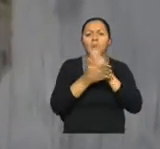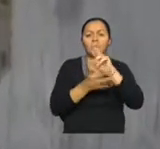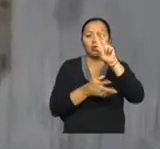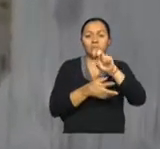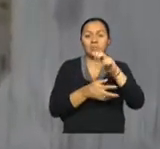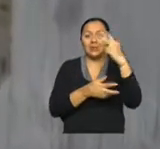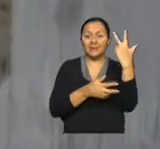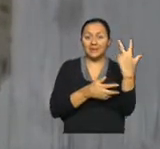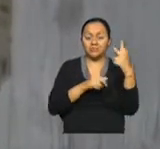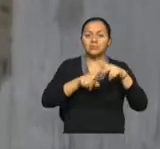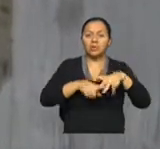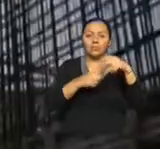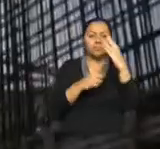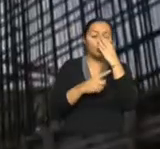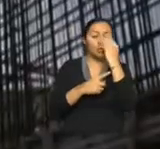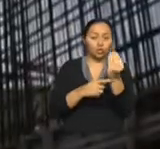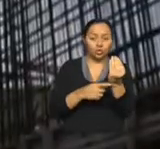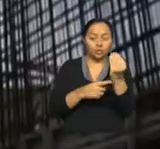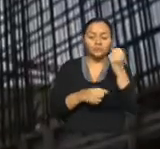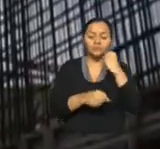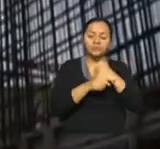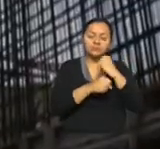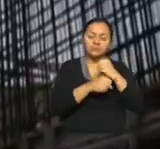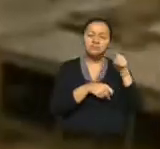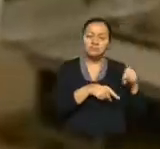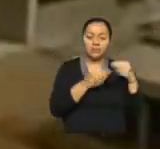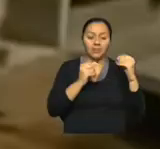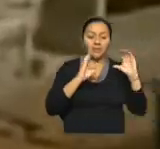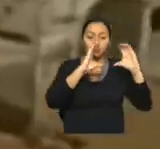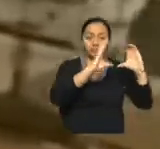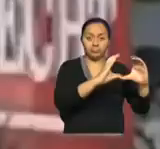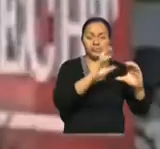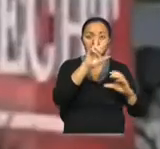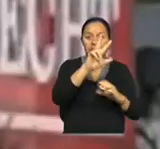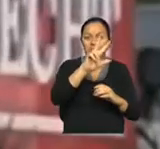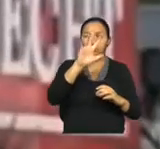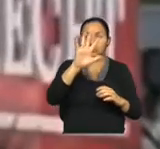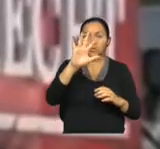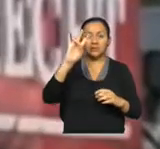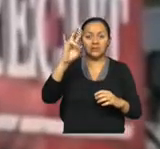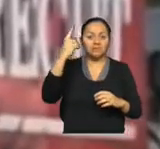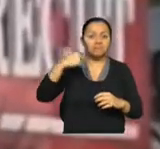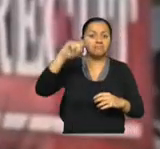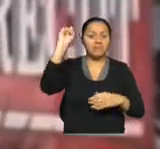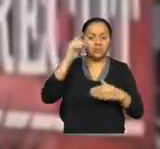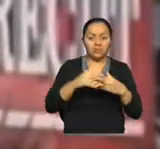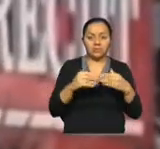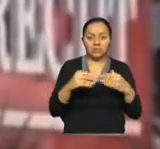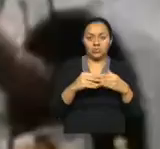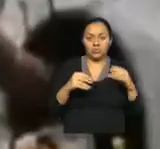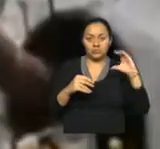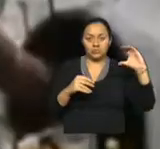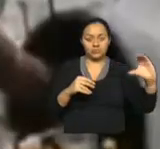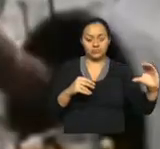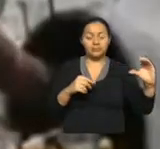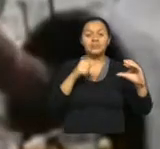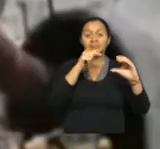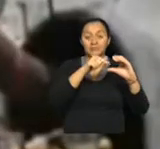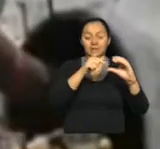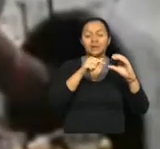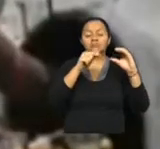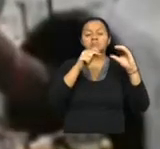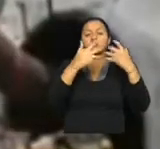la presidencia de Lucio Gutiérrez. En esta obra se invirtieron 357 millones de dólares. Esta central